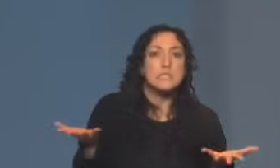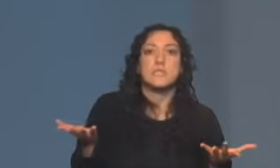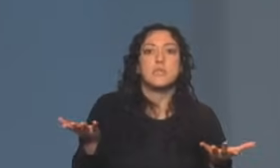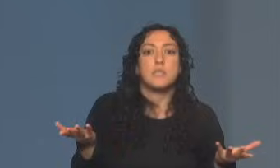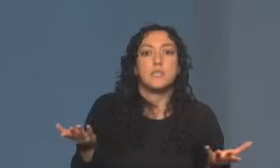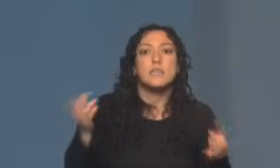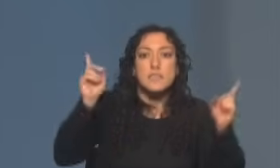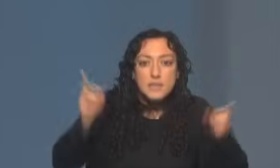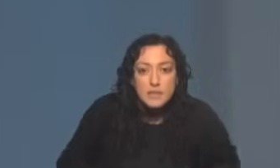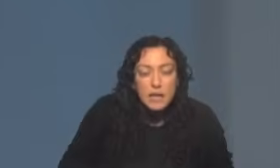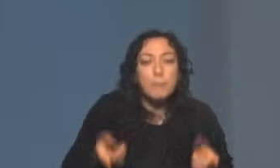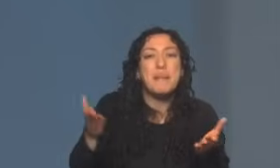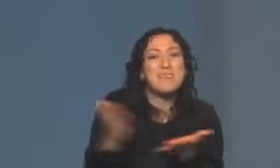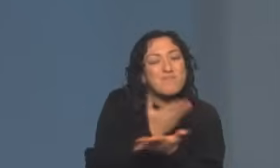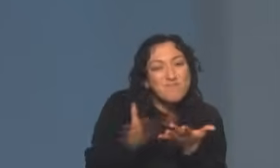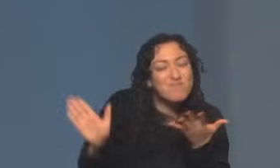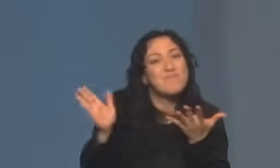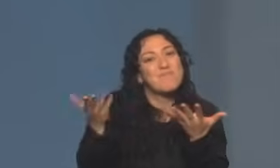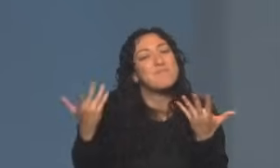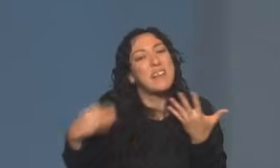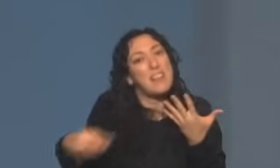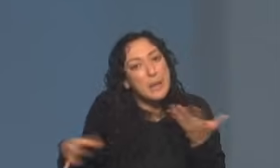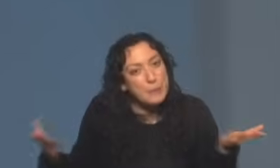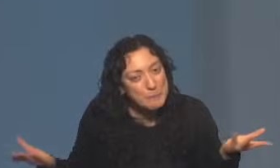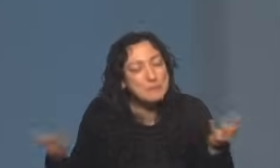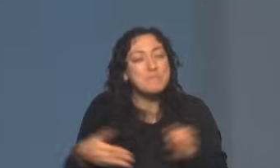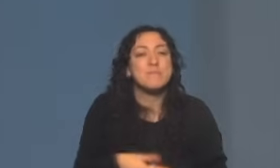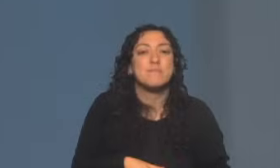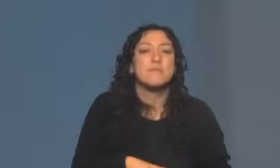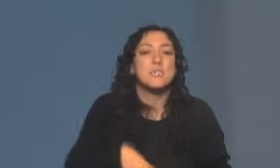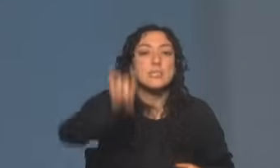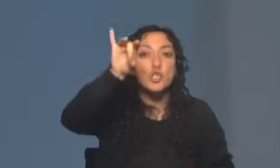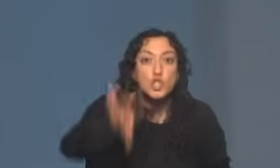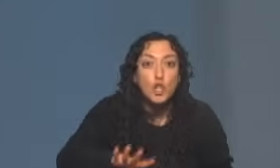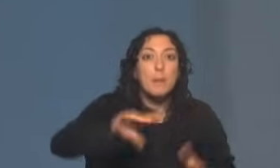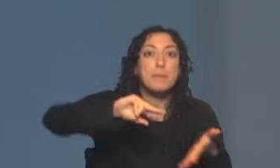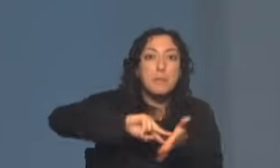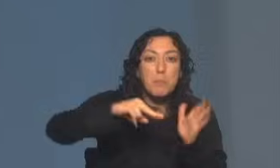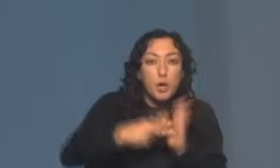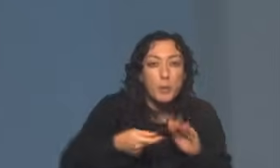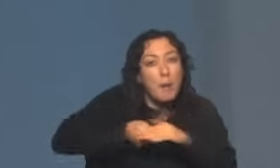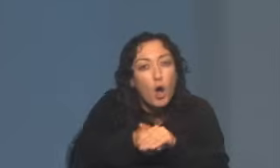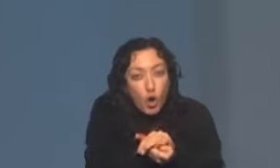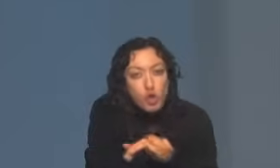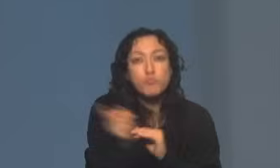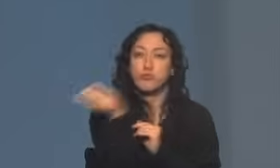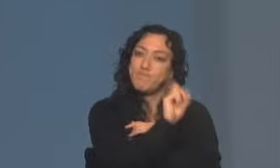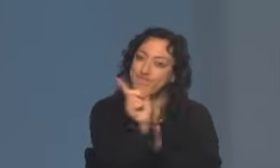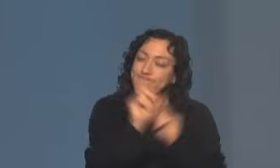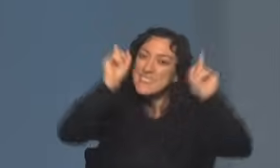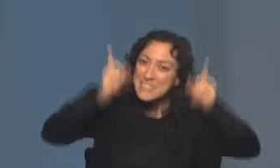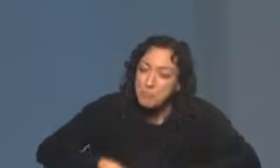y discriminación que hay que tener en cuenta. Entonces, no solamente es el problema de la corrupción, hay un tema que tiene que